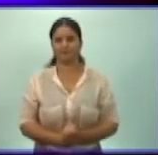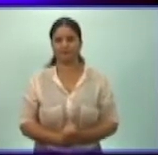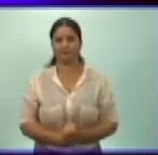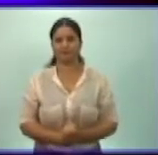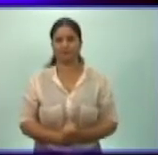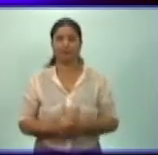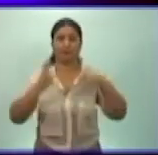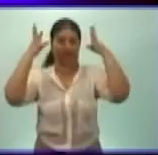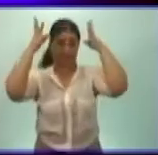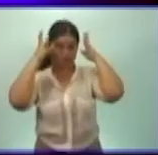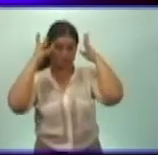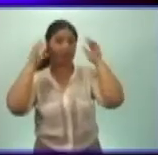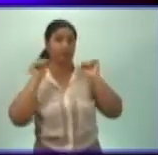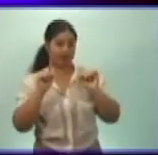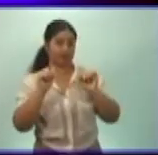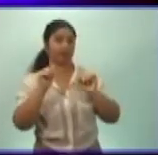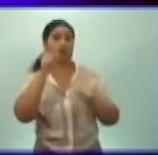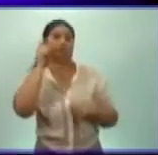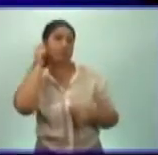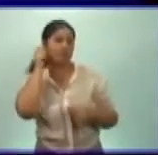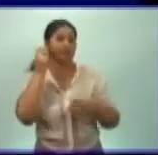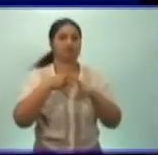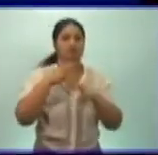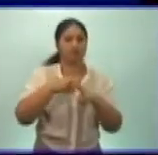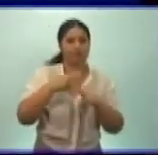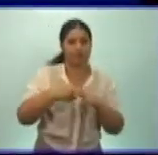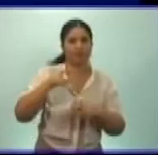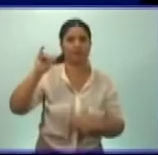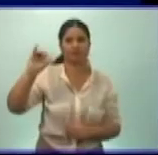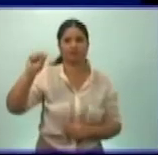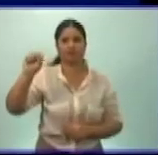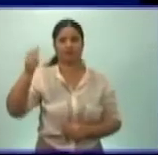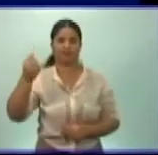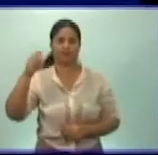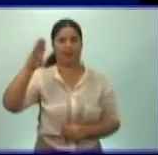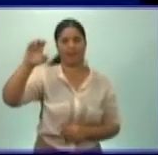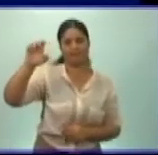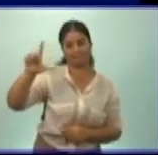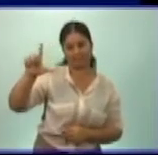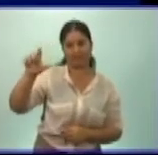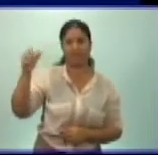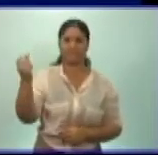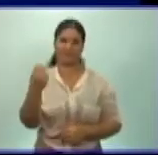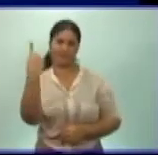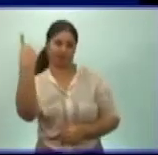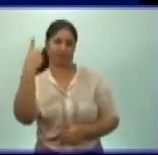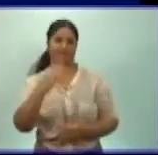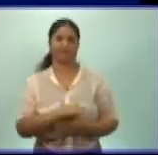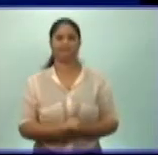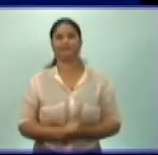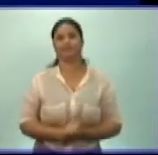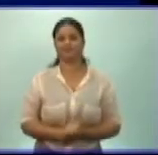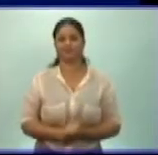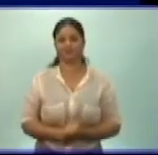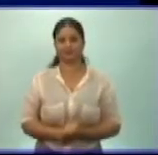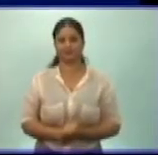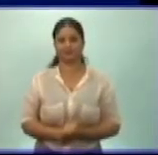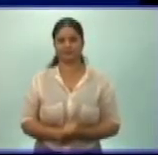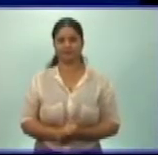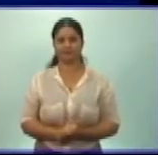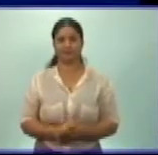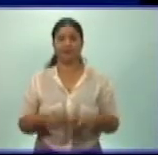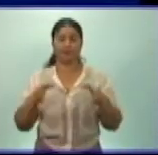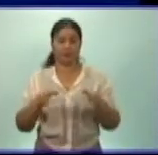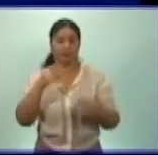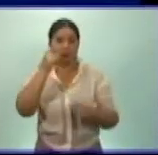cuales ustedes tienen conocimiento de la unidad donde estudiaron la obra Romeo y Julieta de William Shakespeare. Por supuesto que este rey